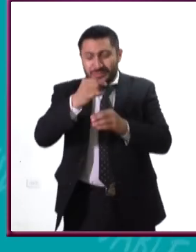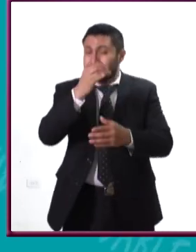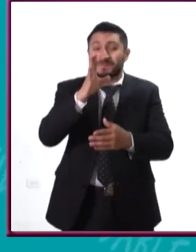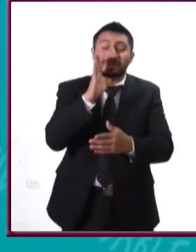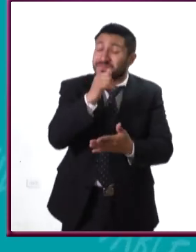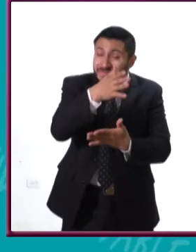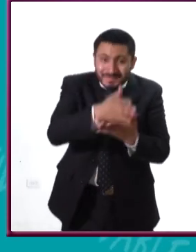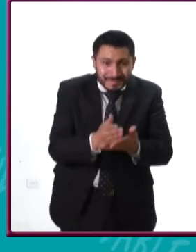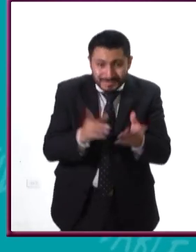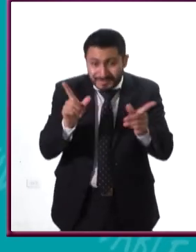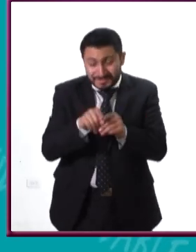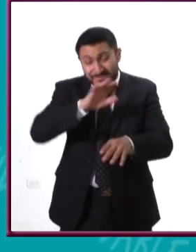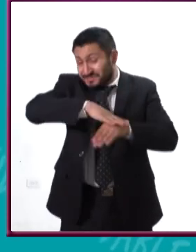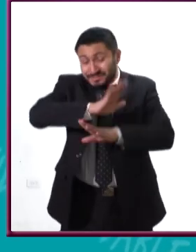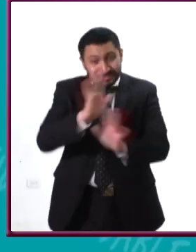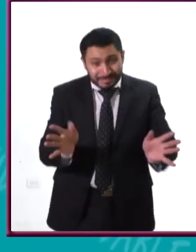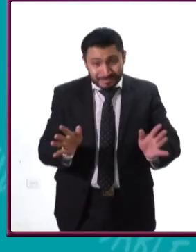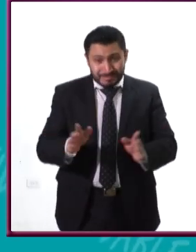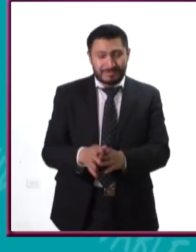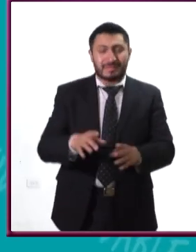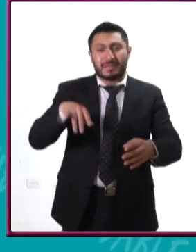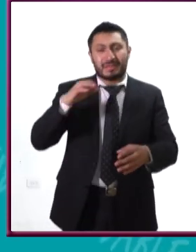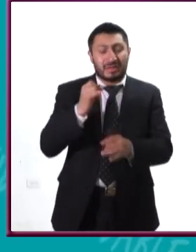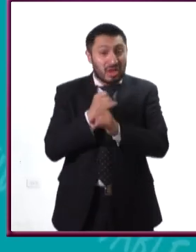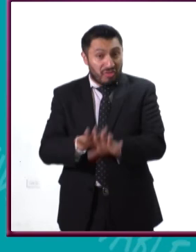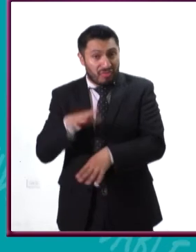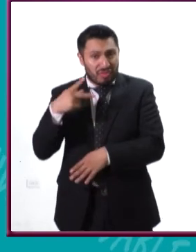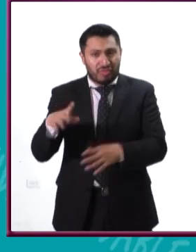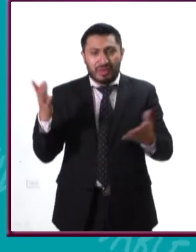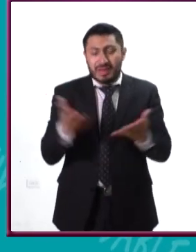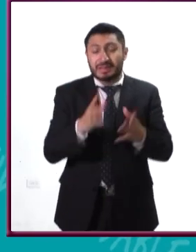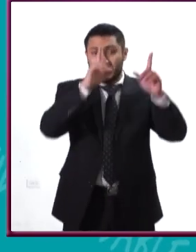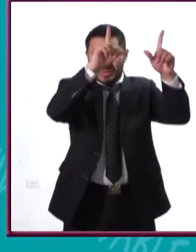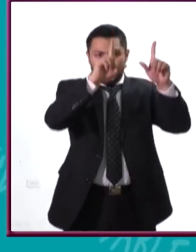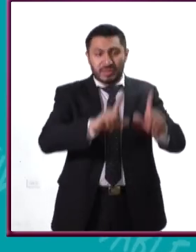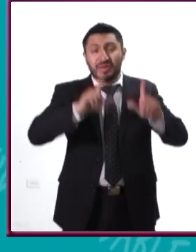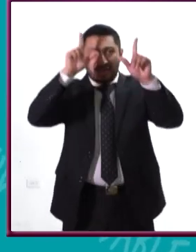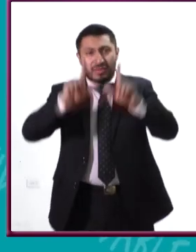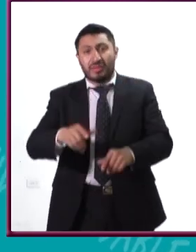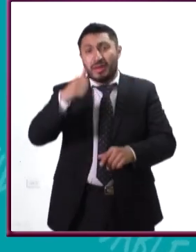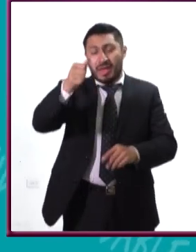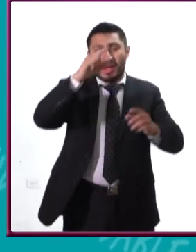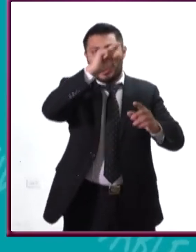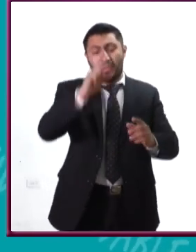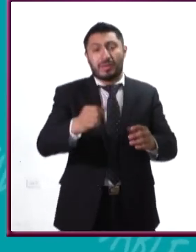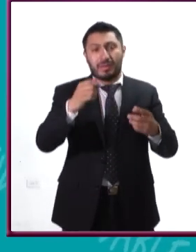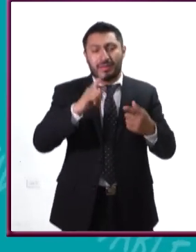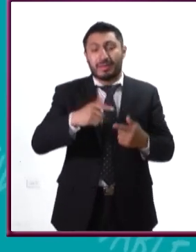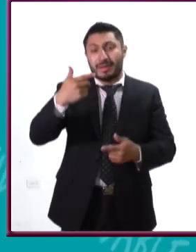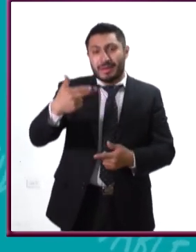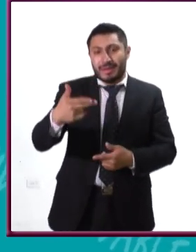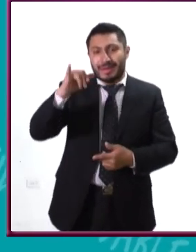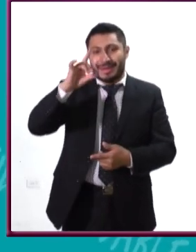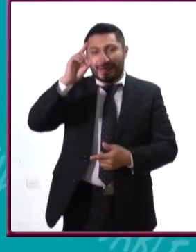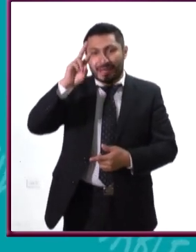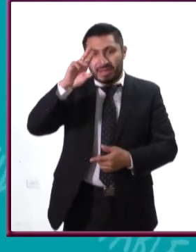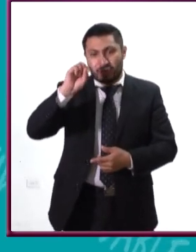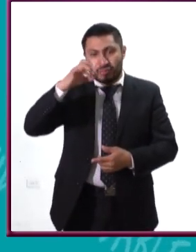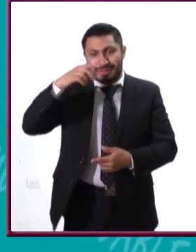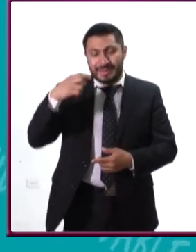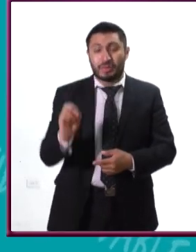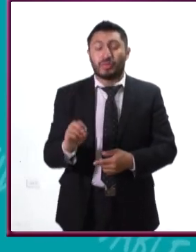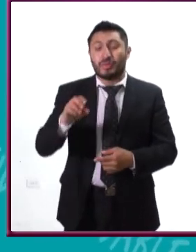indivisibles. Con sus trabajos, Dalton logró hacer una tabla con pesos atómicos relativos de 6 elementos: